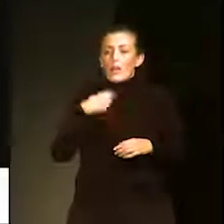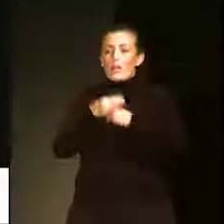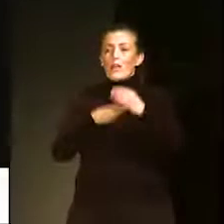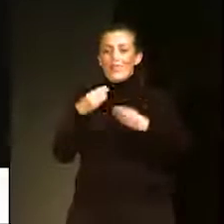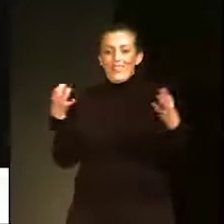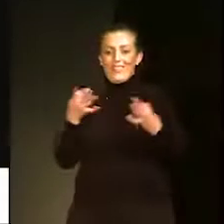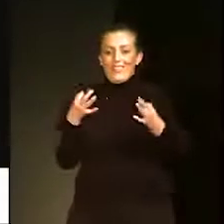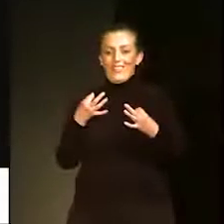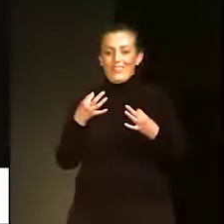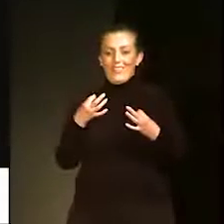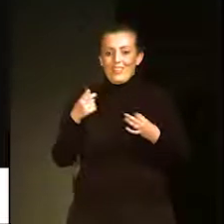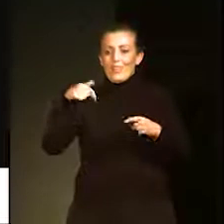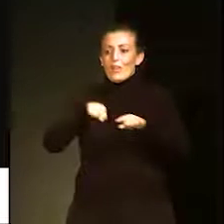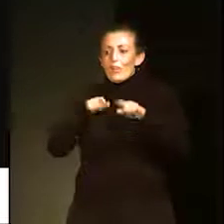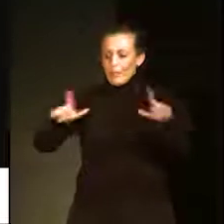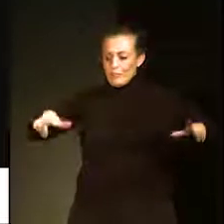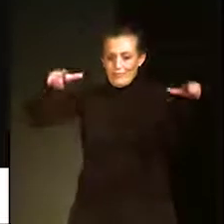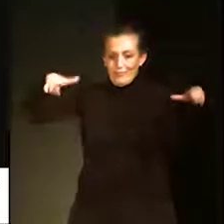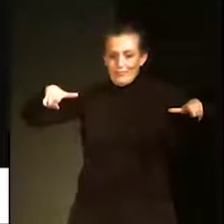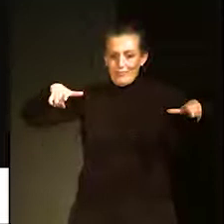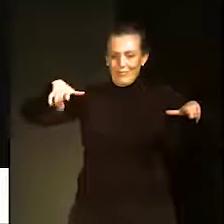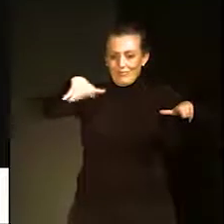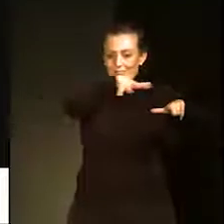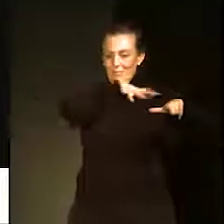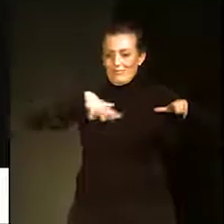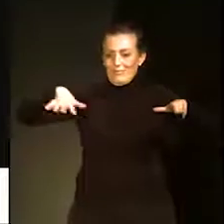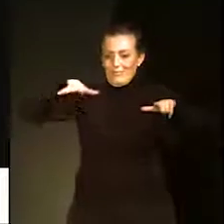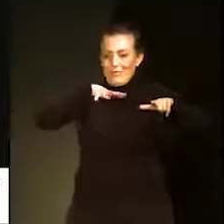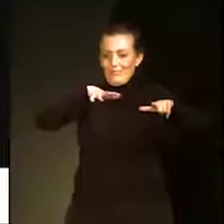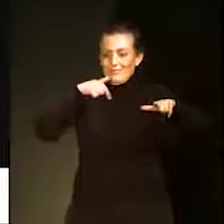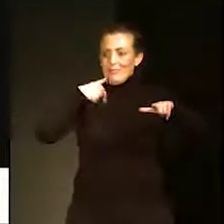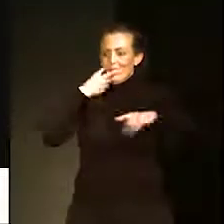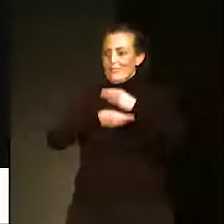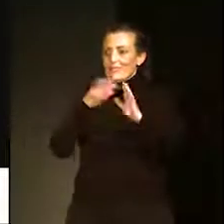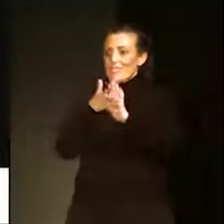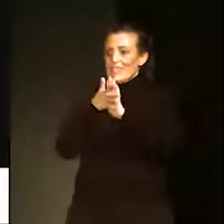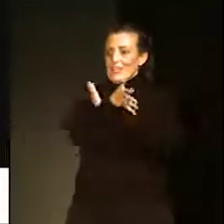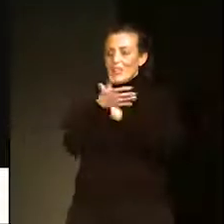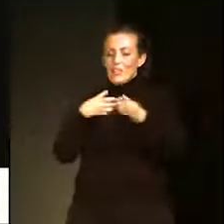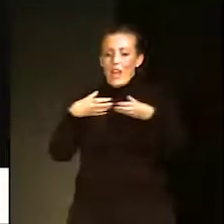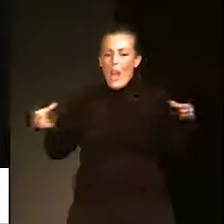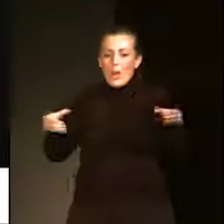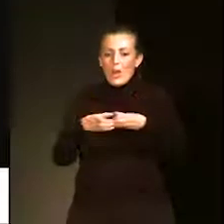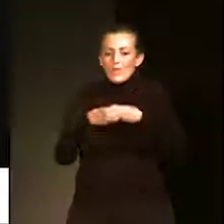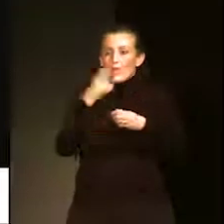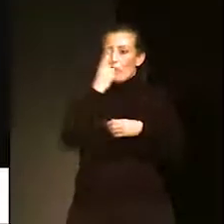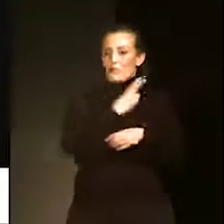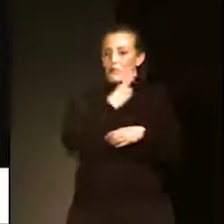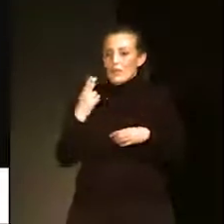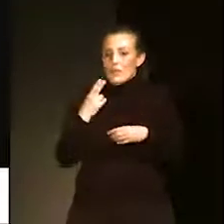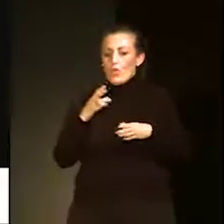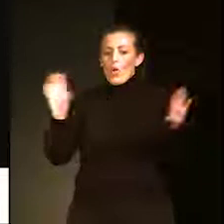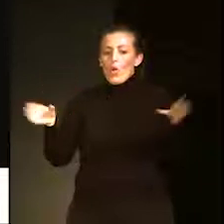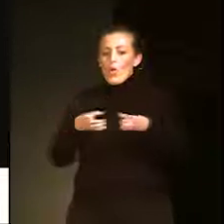montar alrededor de la escena a una expuesta en escena sobre lo que significa un colectivo comprometido, un